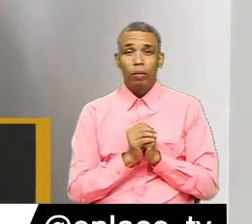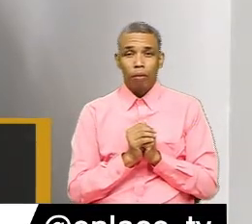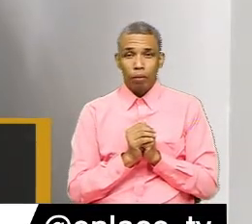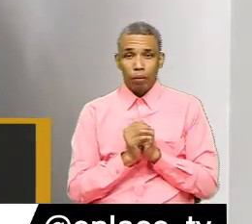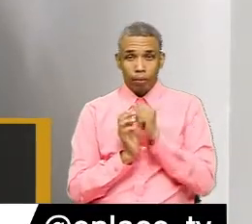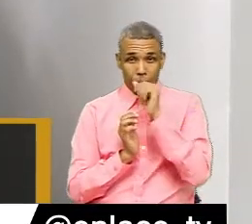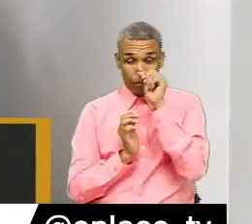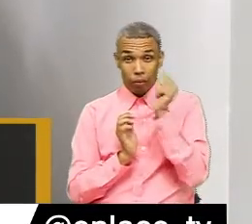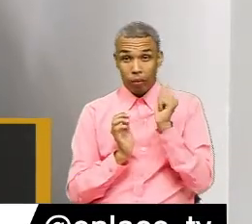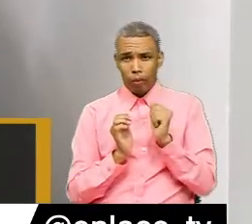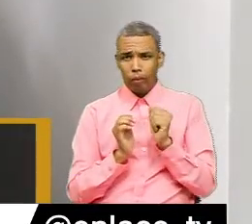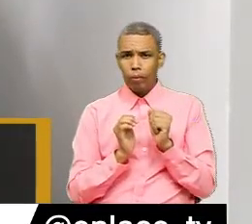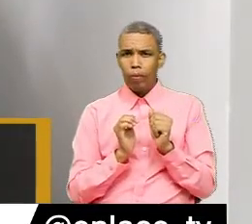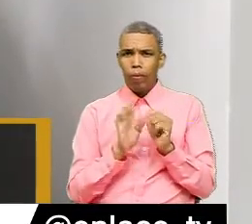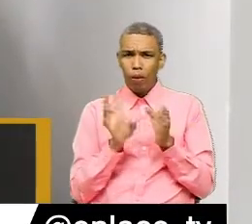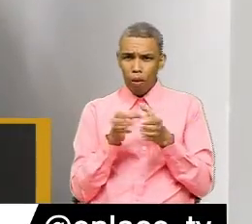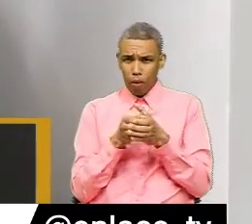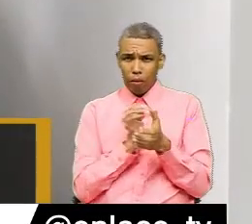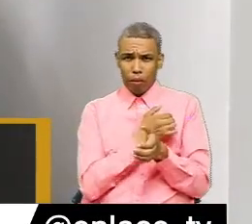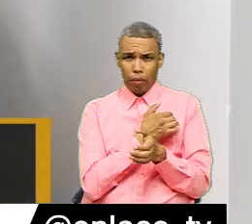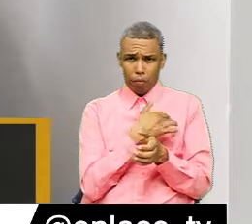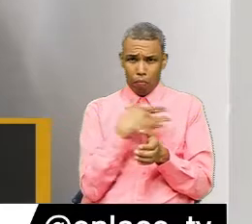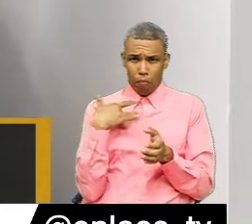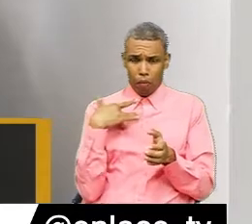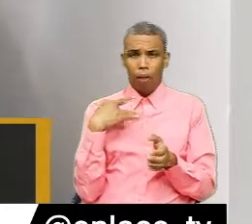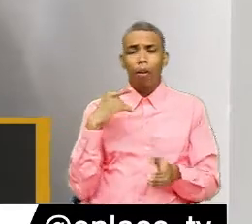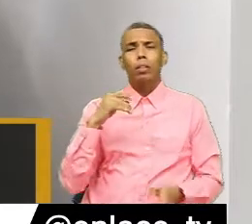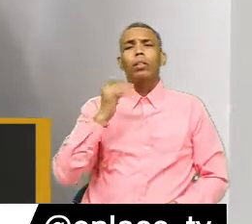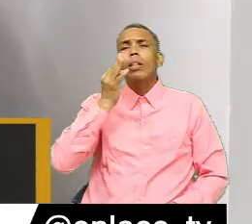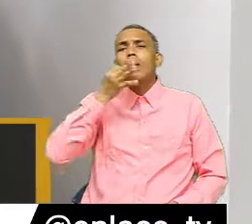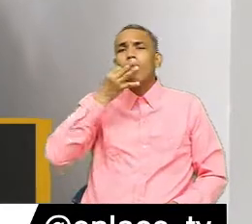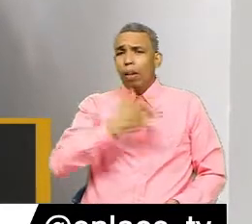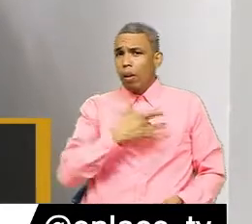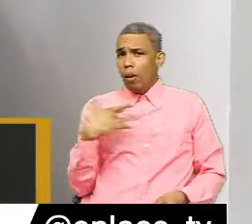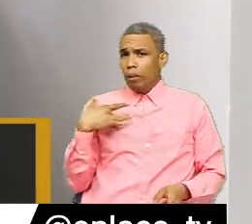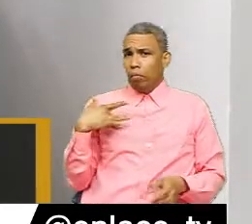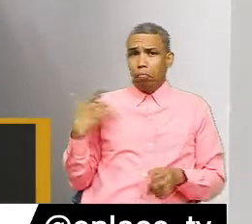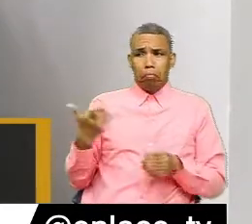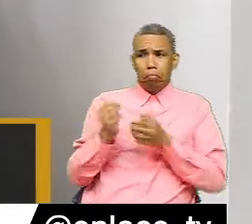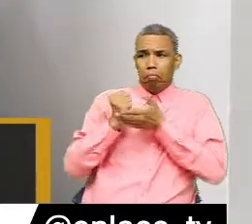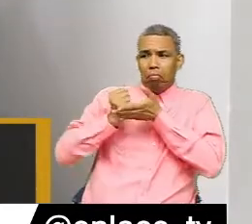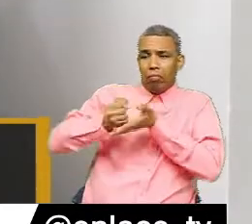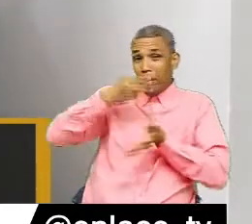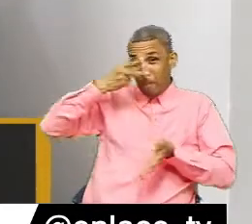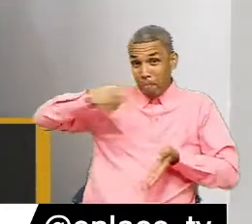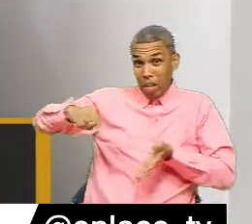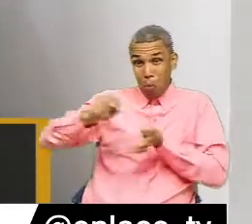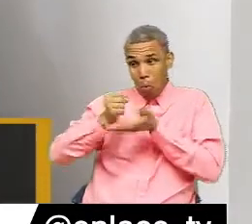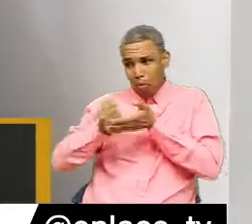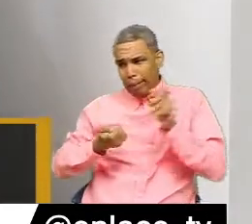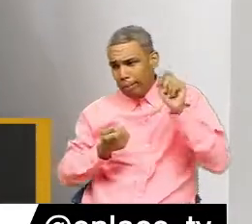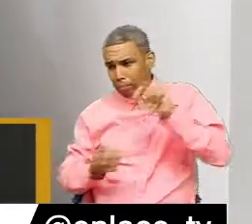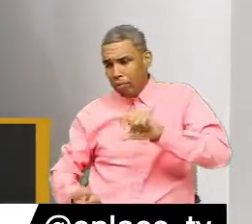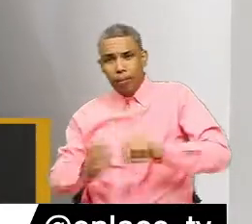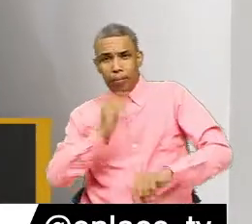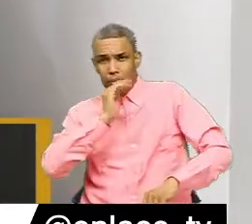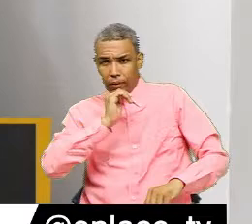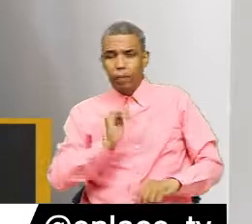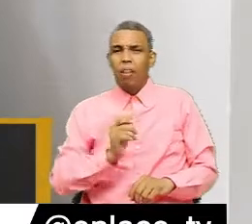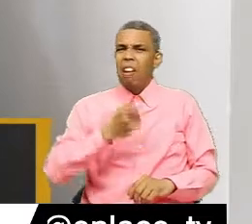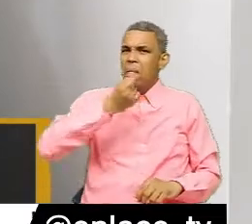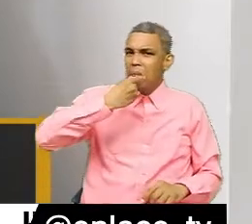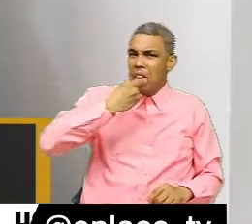hijo más de un año la EPS no le brinda una terapia. Me dan las fórmulas, yo me